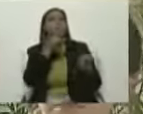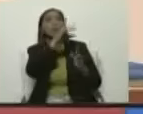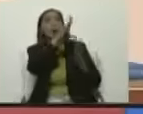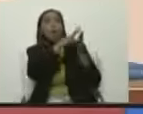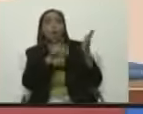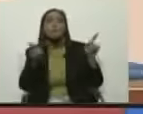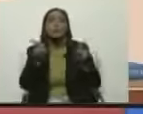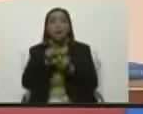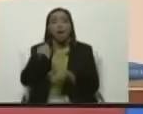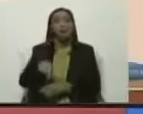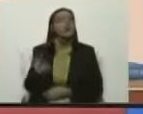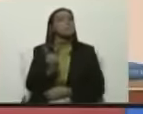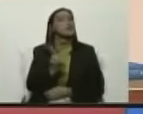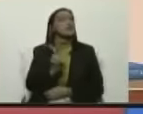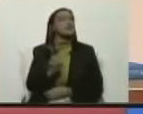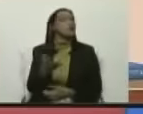gracias.